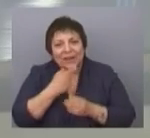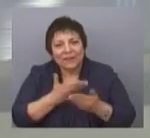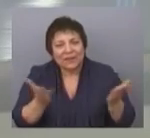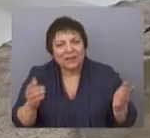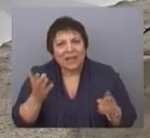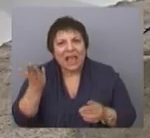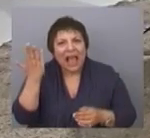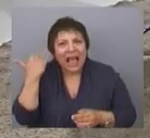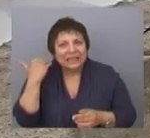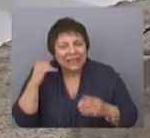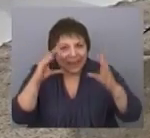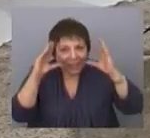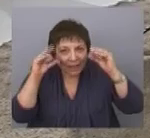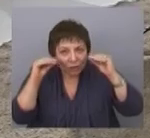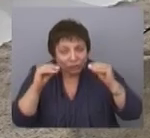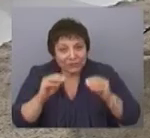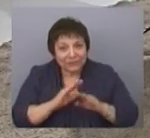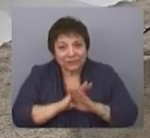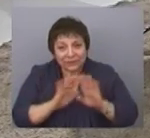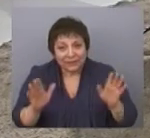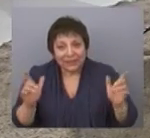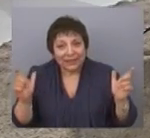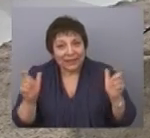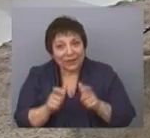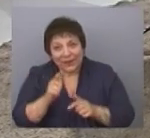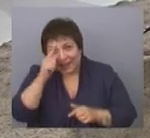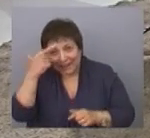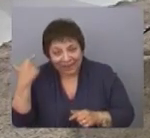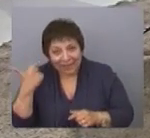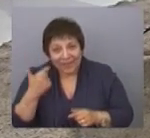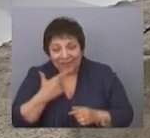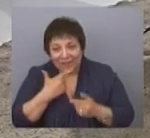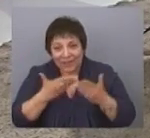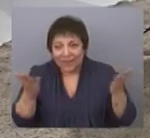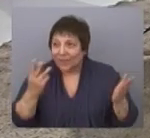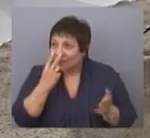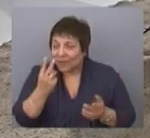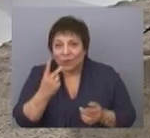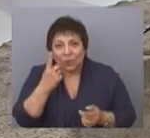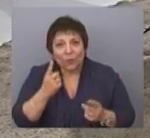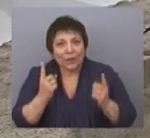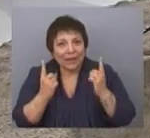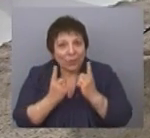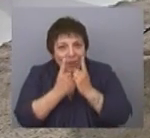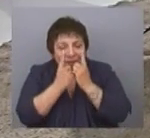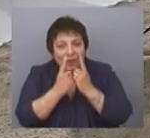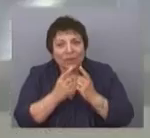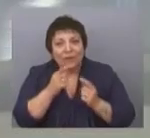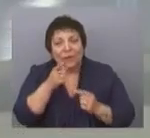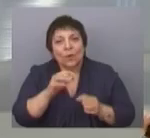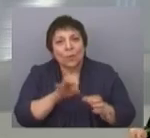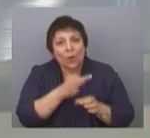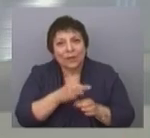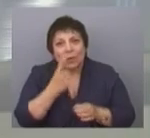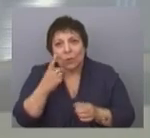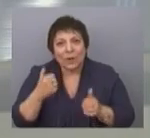surgió ayer en la noche, después que Bordaberry se reúne con la calle Pou en un hecho público que vimos todos, un encuentro allí entre Bordaberry y